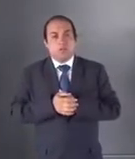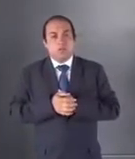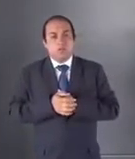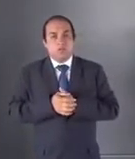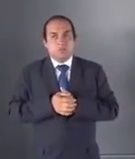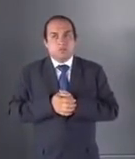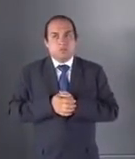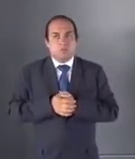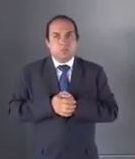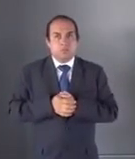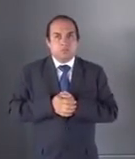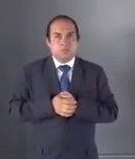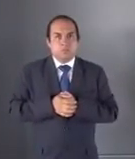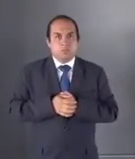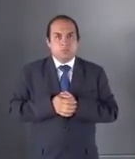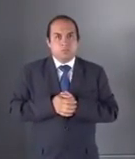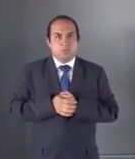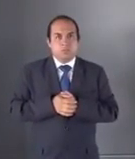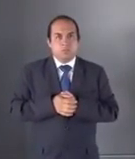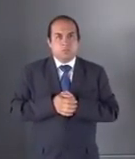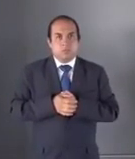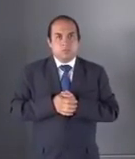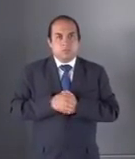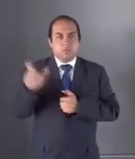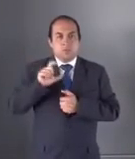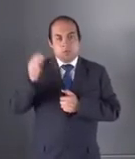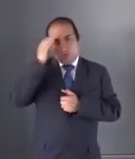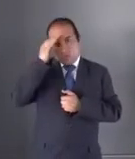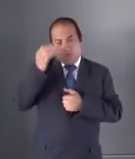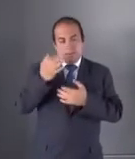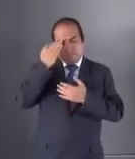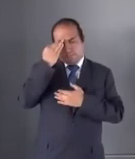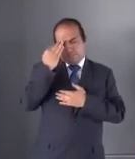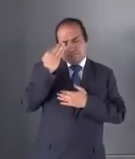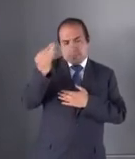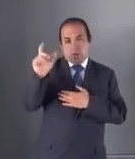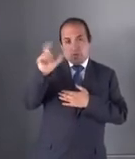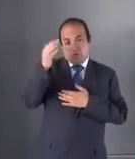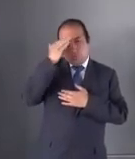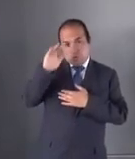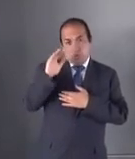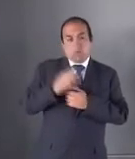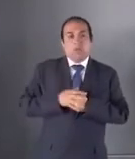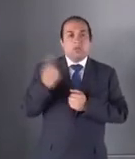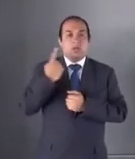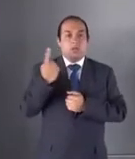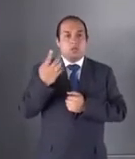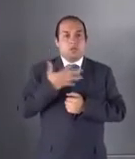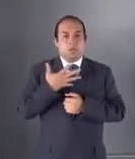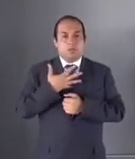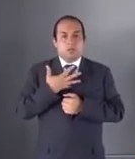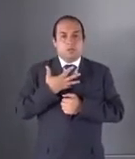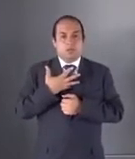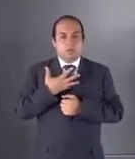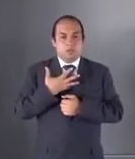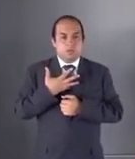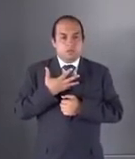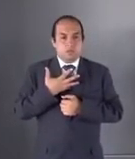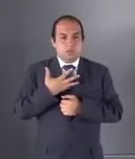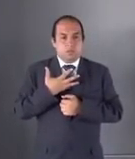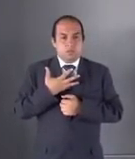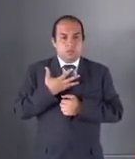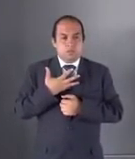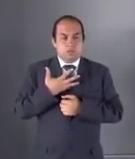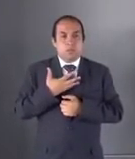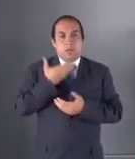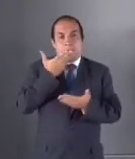jurídico, a quien conocía desde hacía mucho tiempo. En el momento que supe que había habido una conducta indebida, de inmediato se solicitó